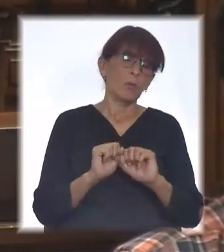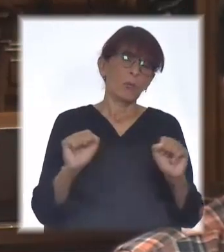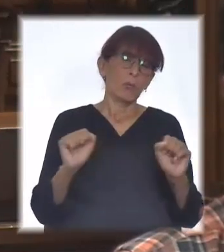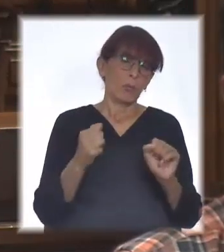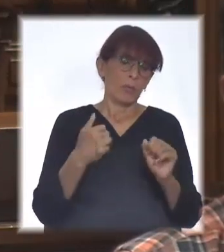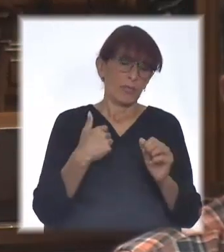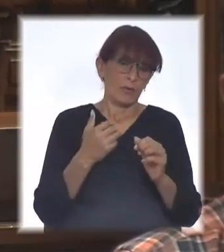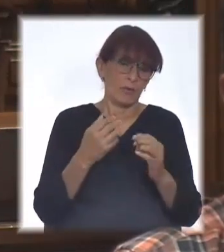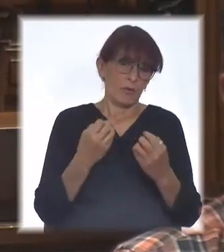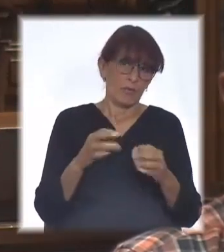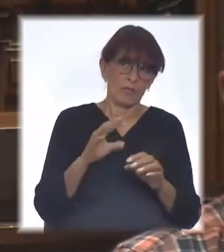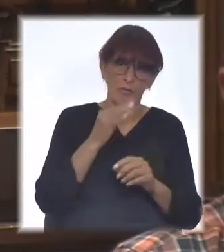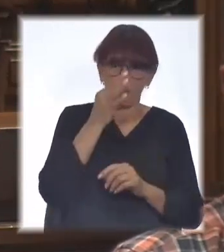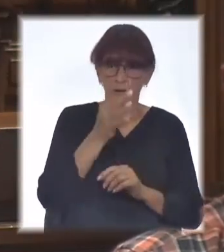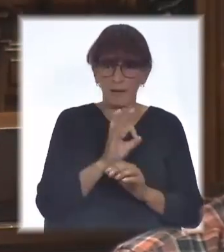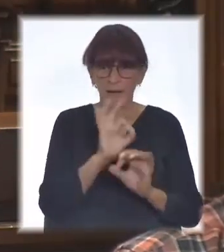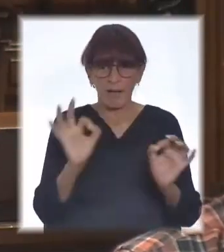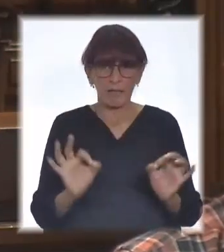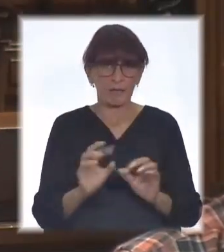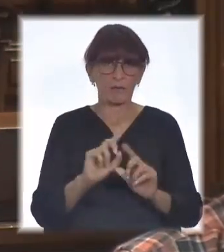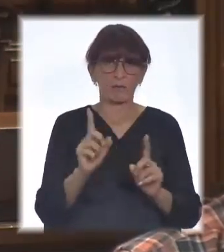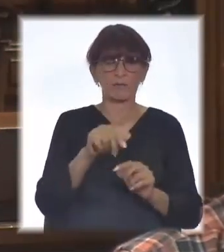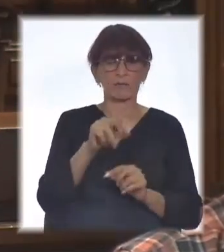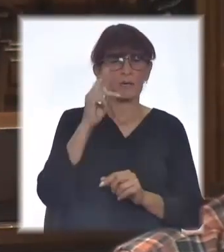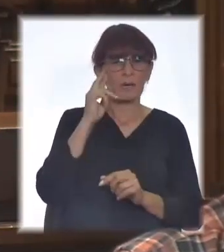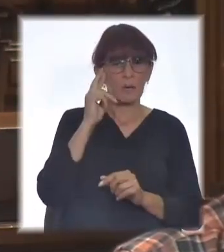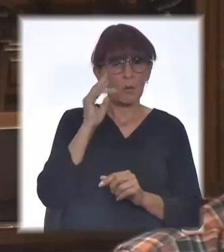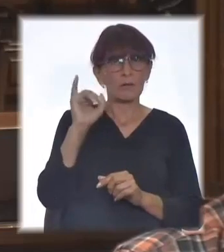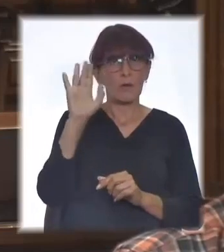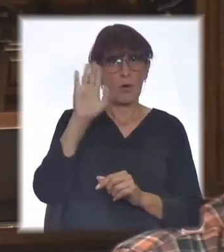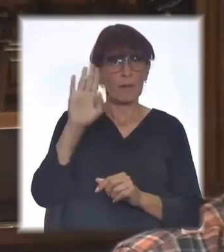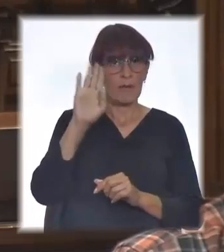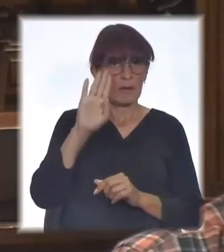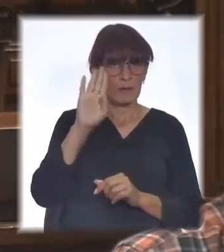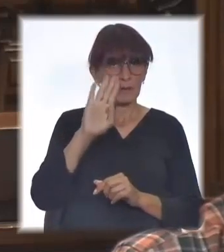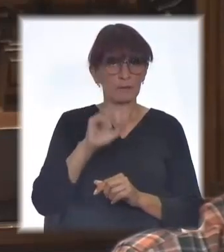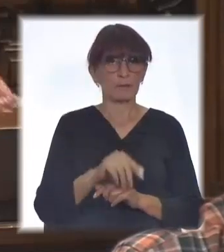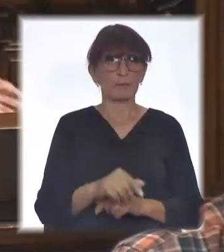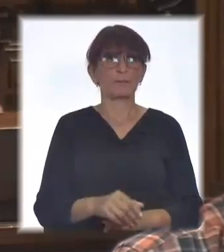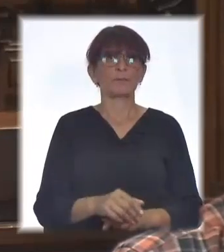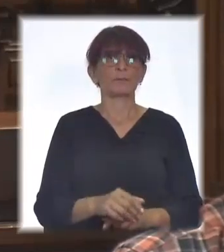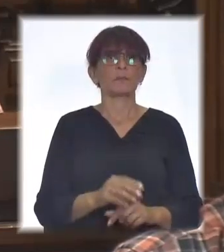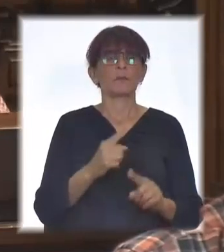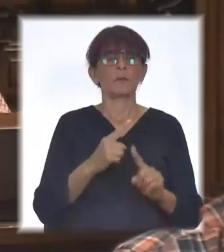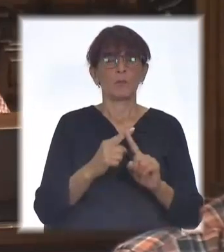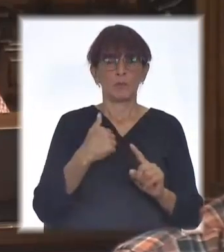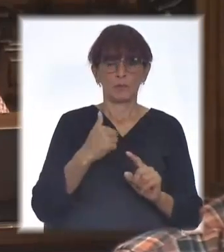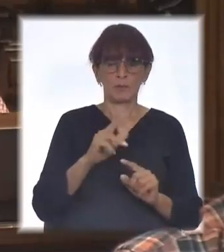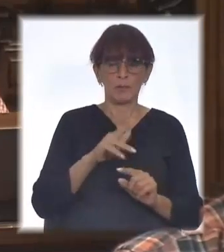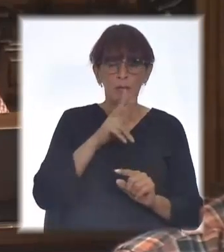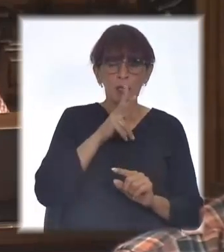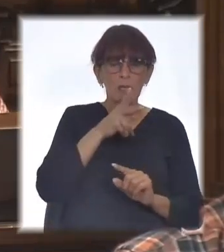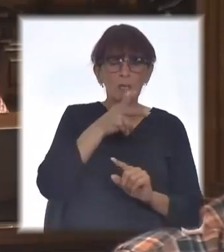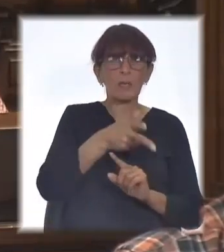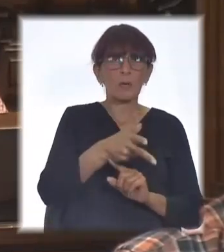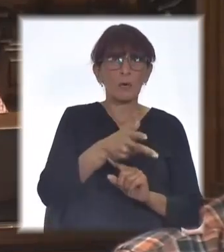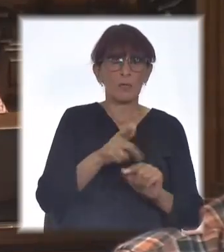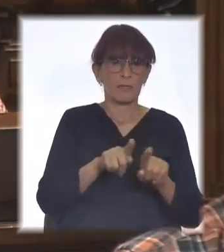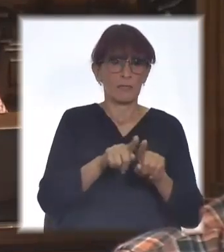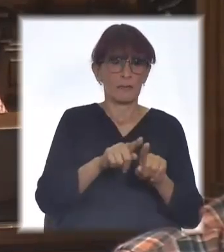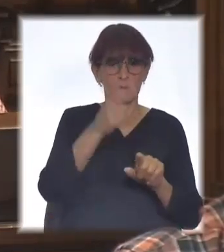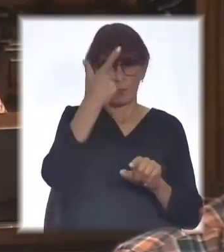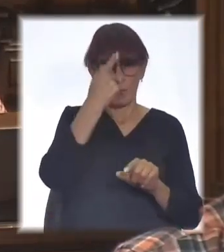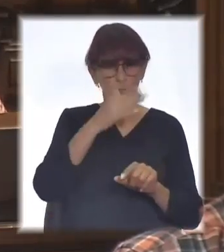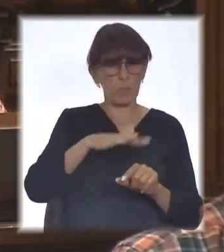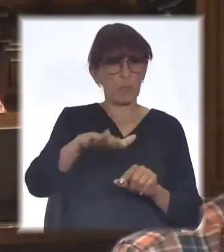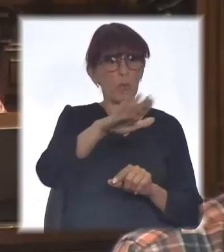intervenir en este recuerdo y en este homenaje por ser hijo del mismo pueblo que